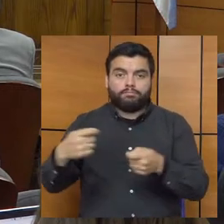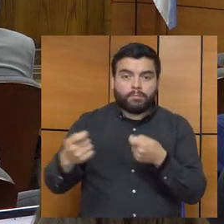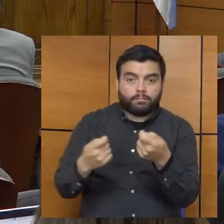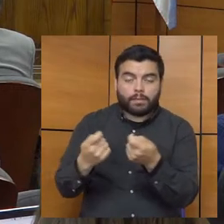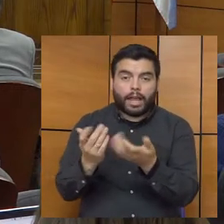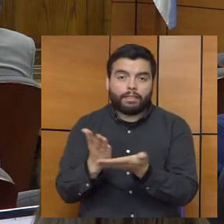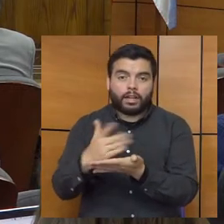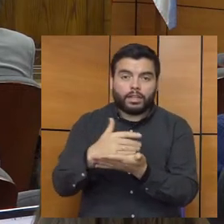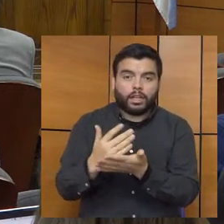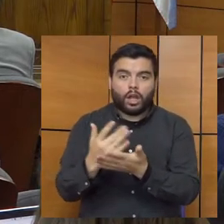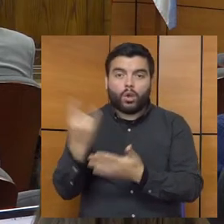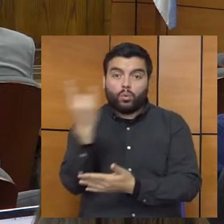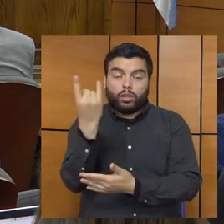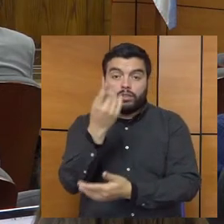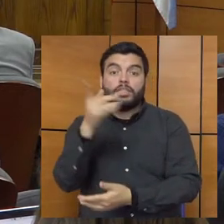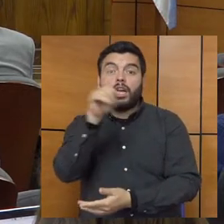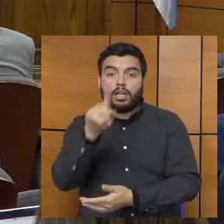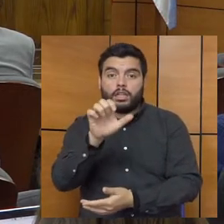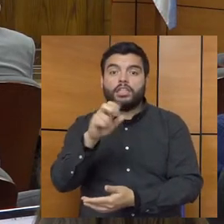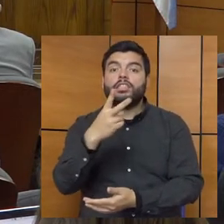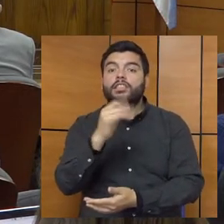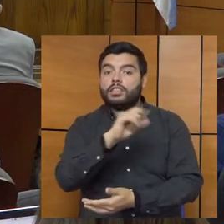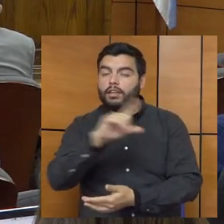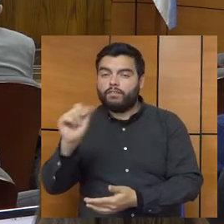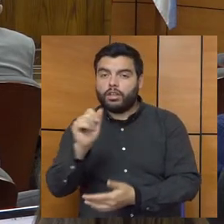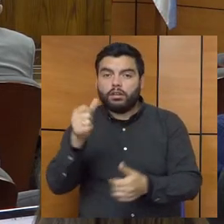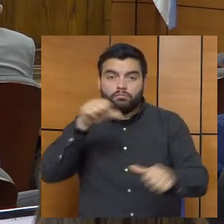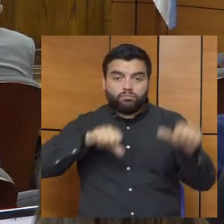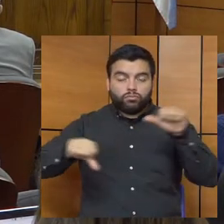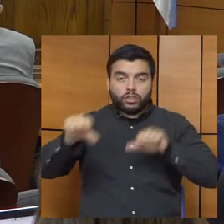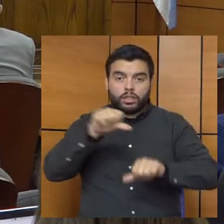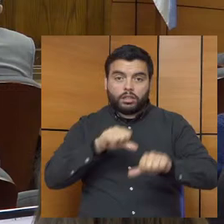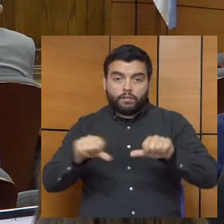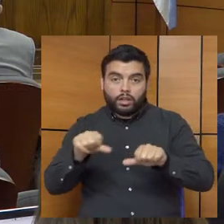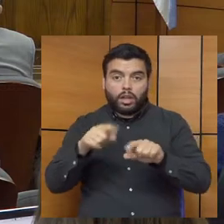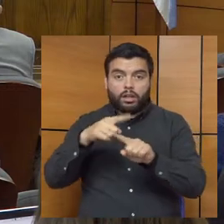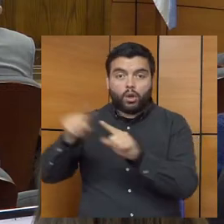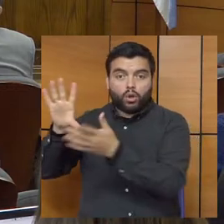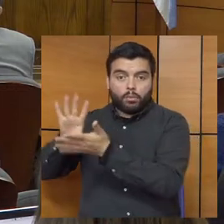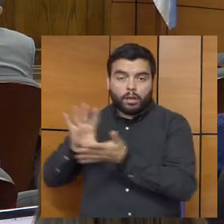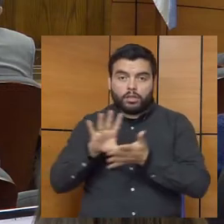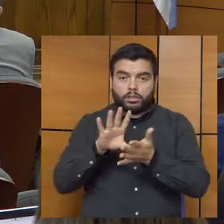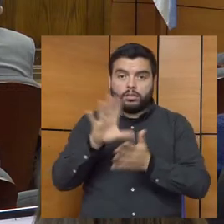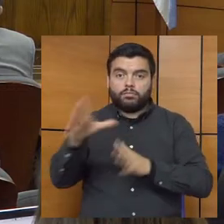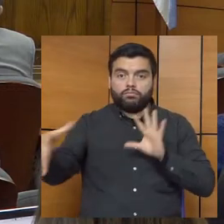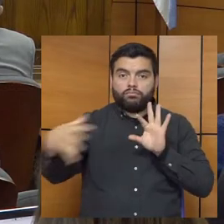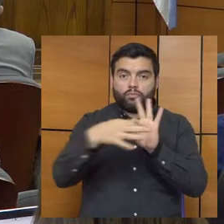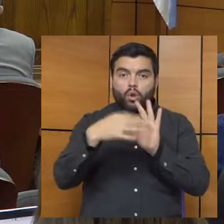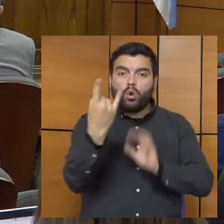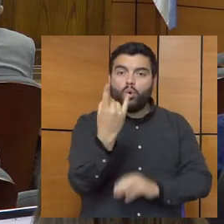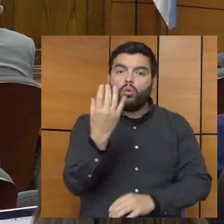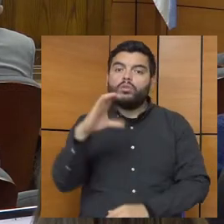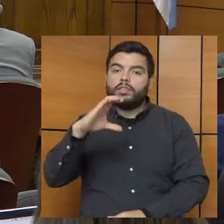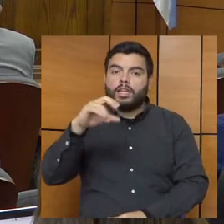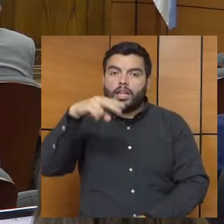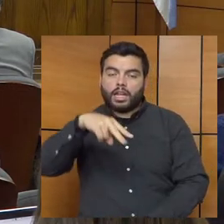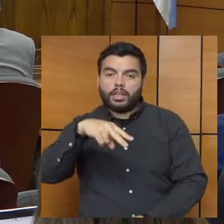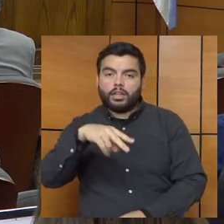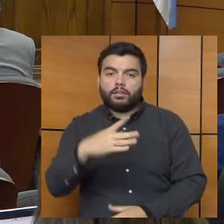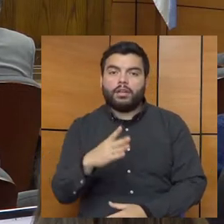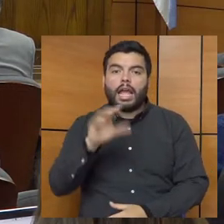Internacionales de la Universidad de Sevilla y es el científico extranjero asociado al proyecto UCN con financiamiento